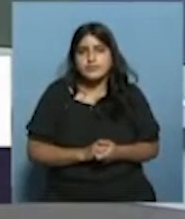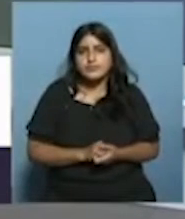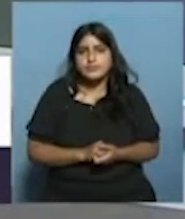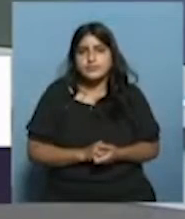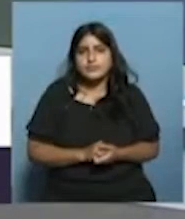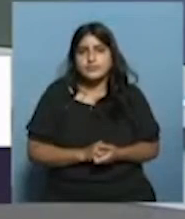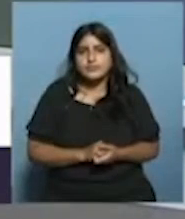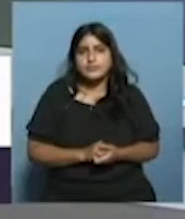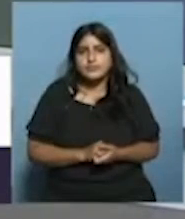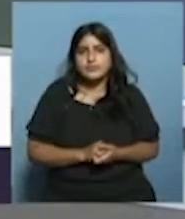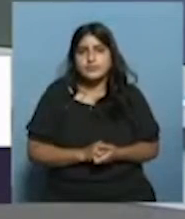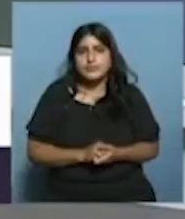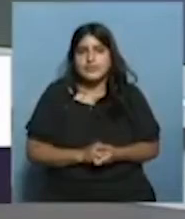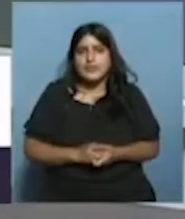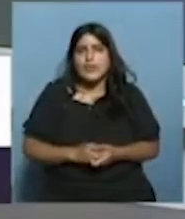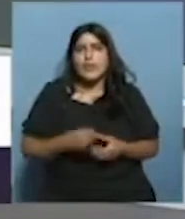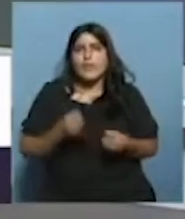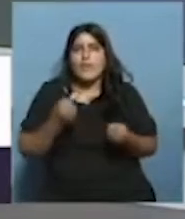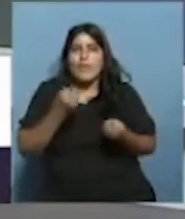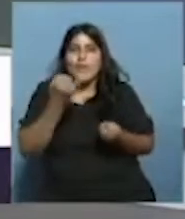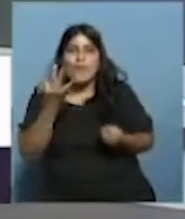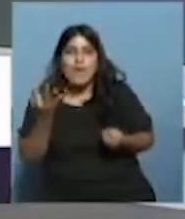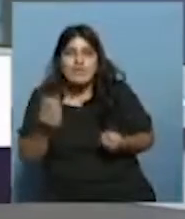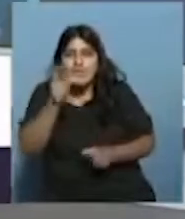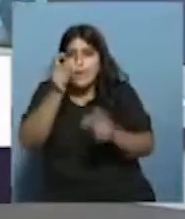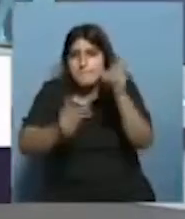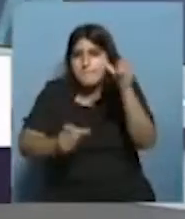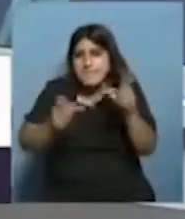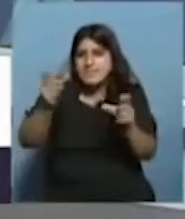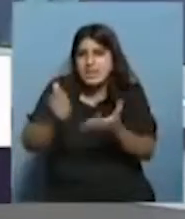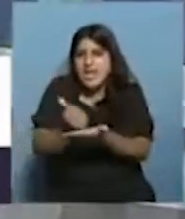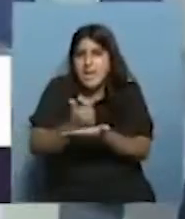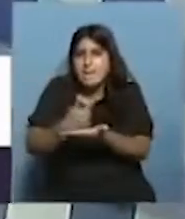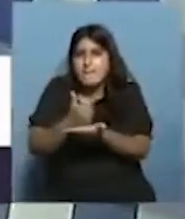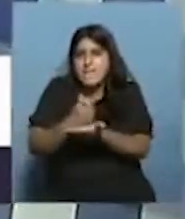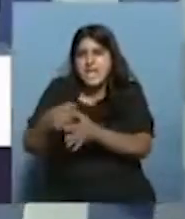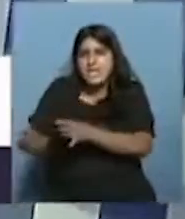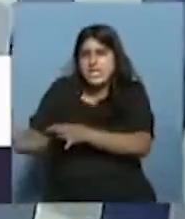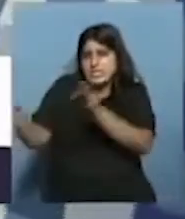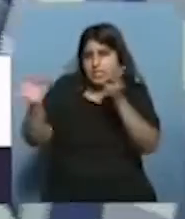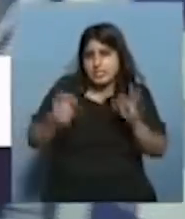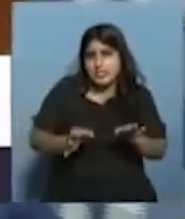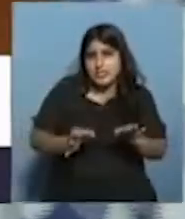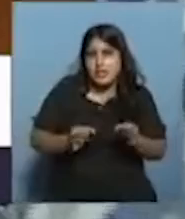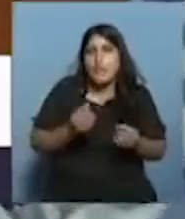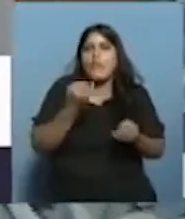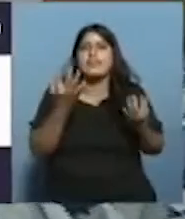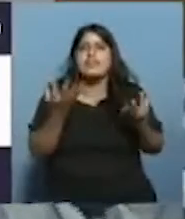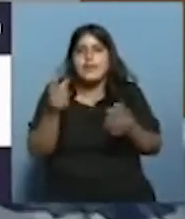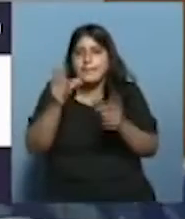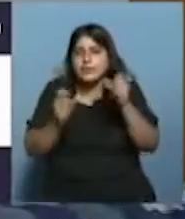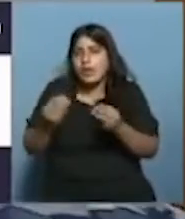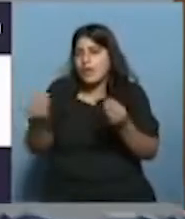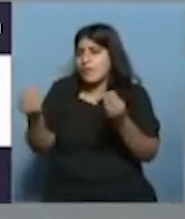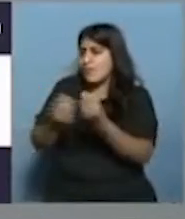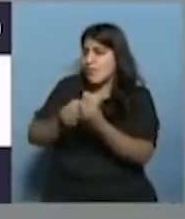En cuanto a la cantidad de personas, esperan superar las expectativas, se habla de que va a llegar mucha gente a la quebrada. Va a venir